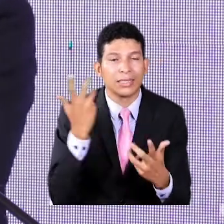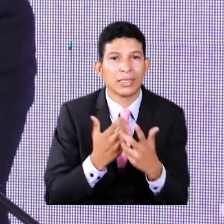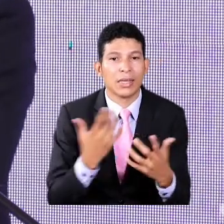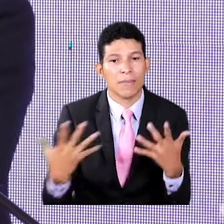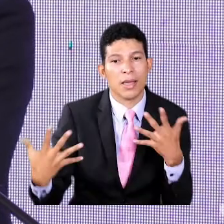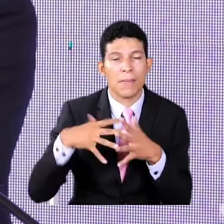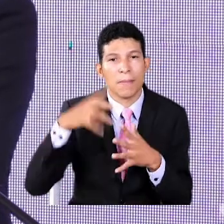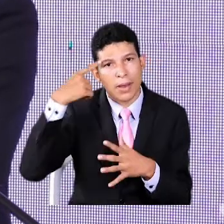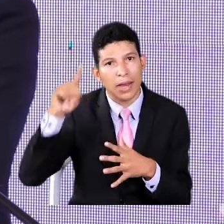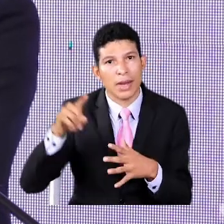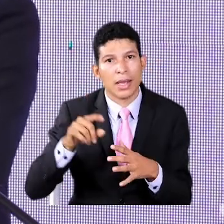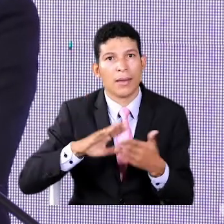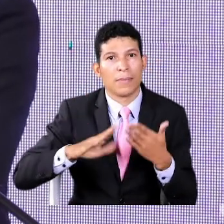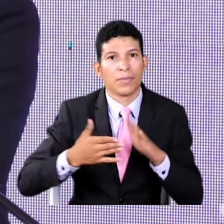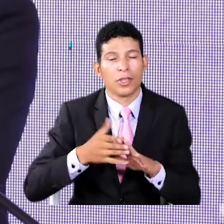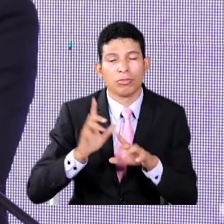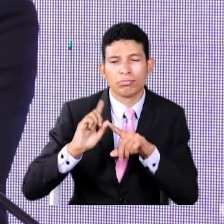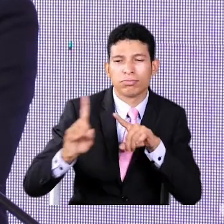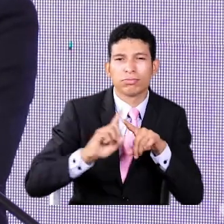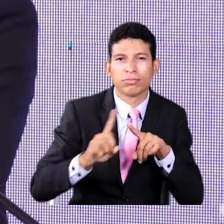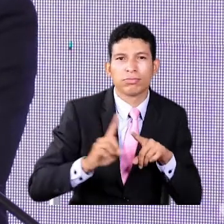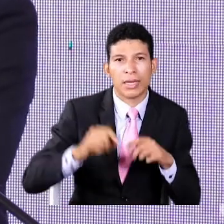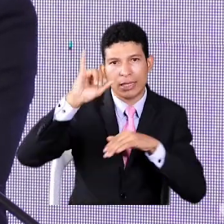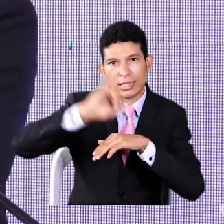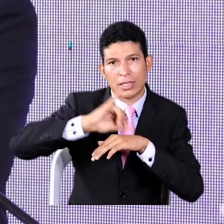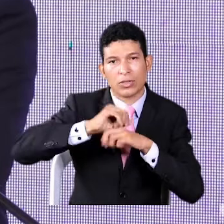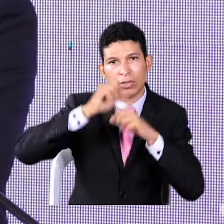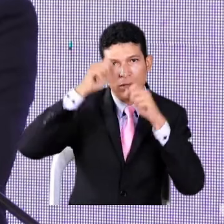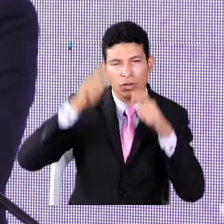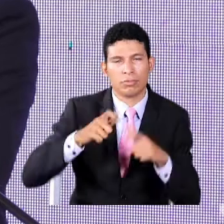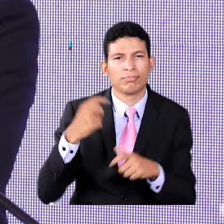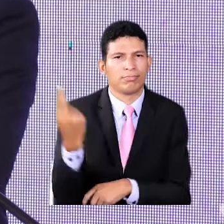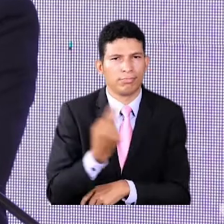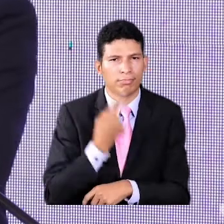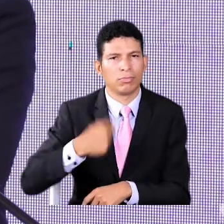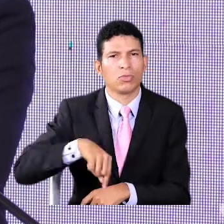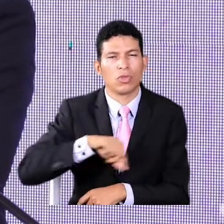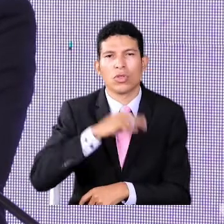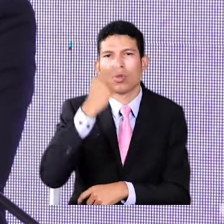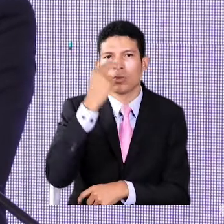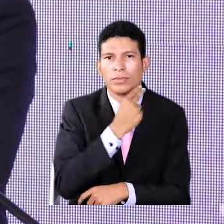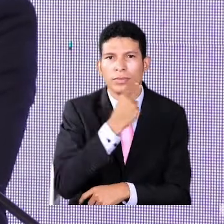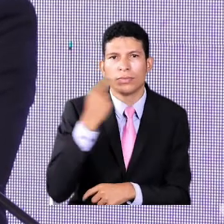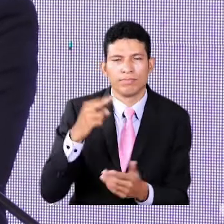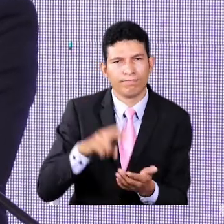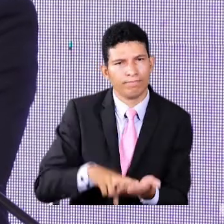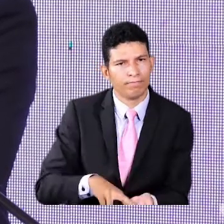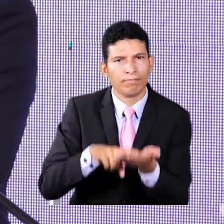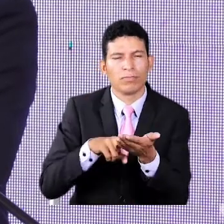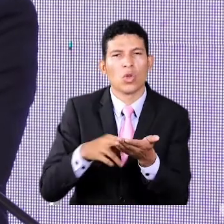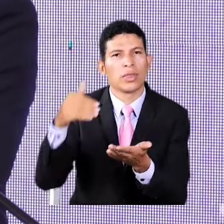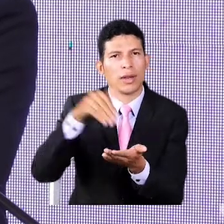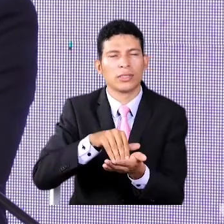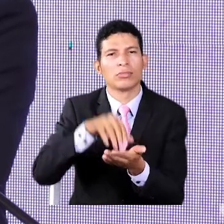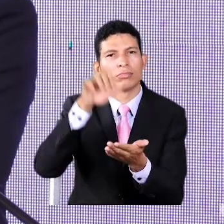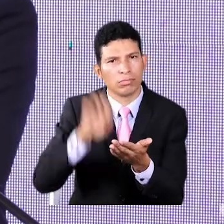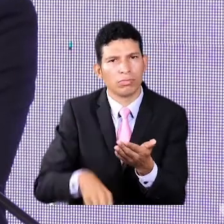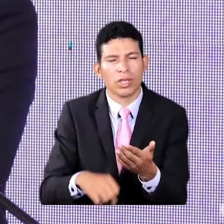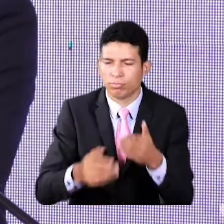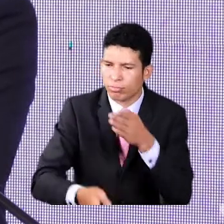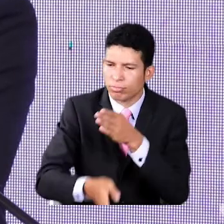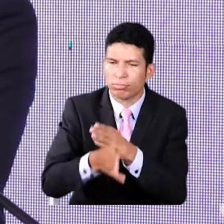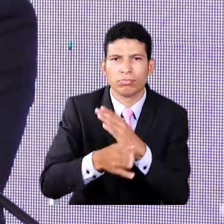para la paz y a las demás instituciones del estado le ratificamos nuestro compromiso renovado para continuar cooperando